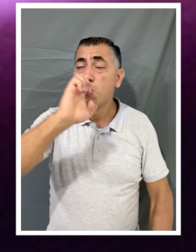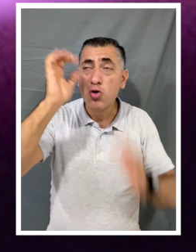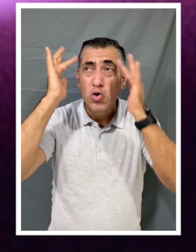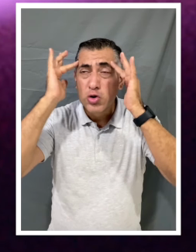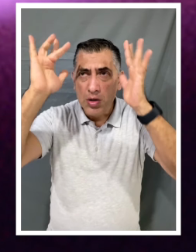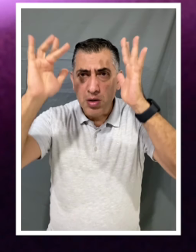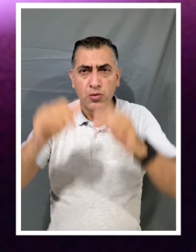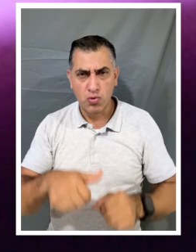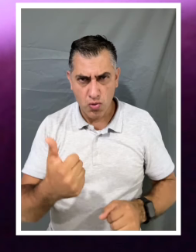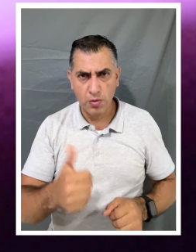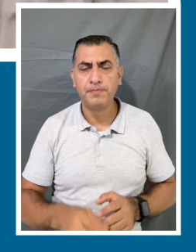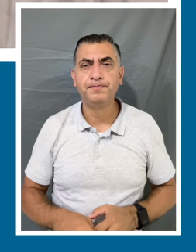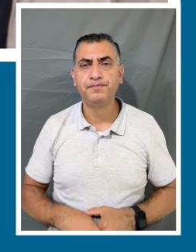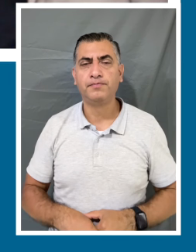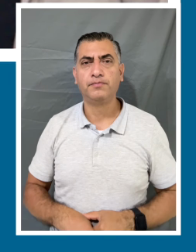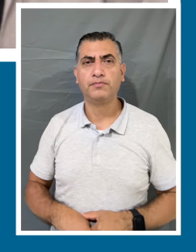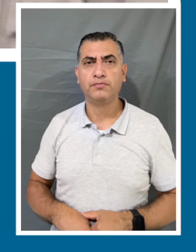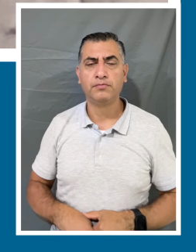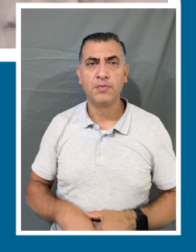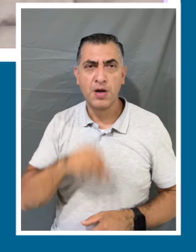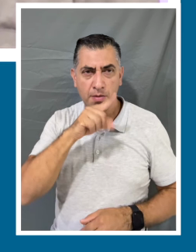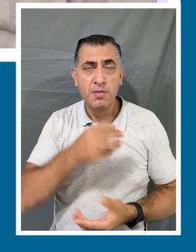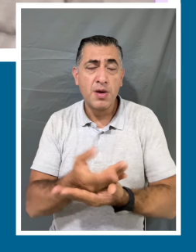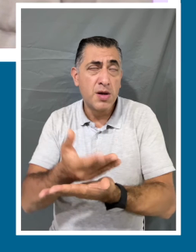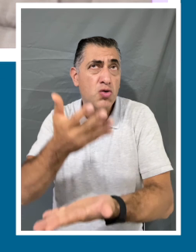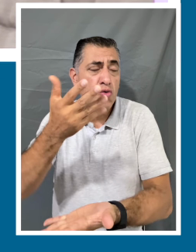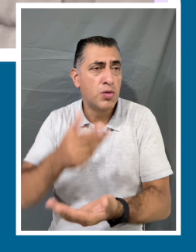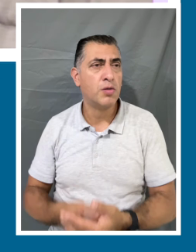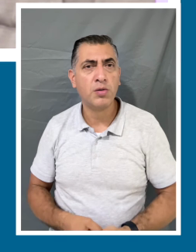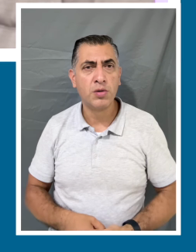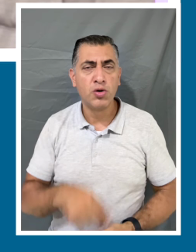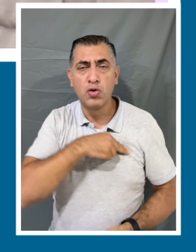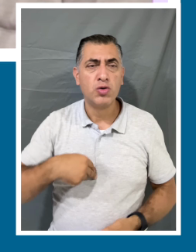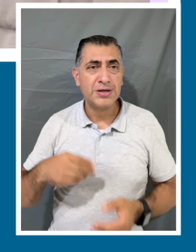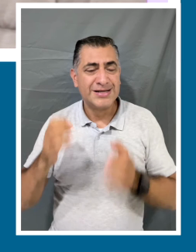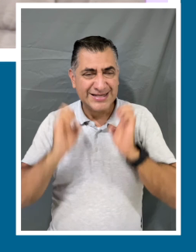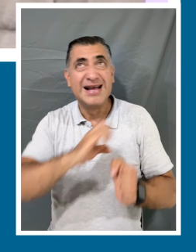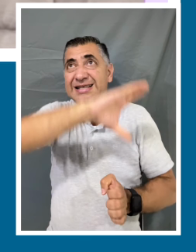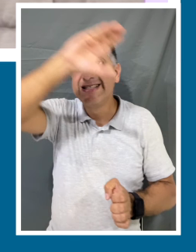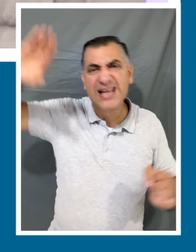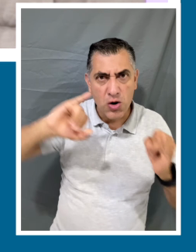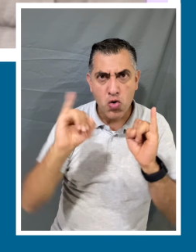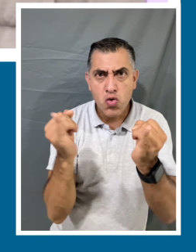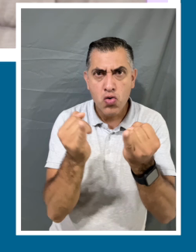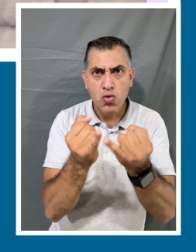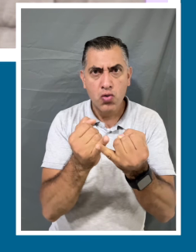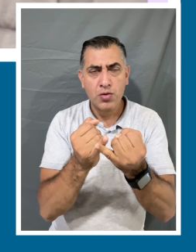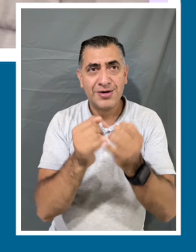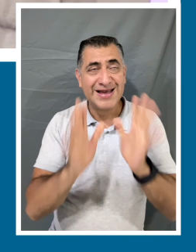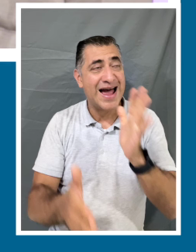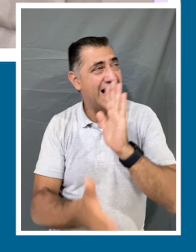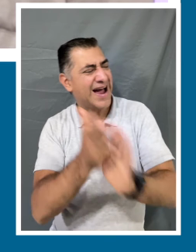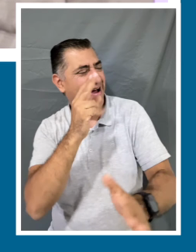santo otra cosa que tenemos que recordar para la unidad tenemos una misma esperanza es decir vamos a estar en el cielo juntos y tú dices ya me